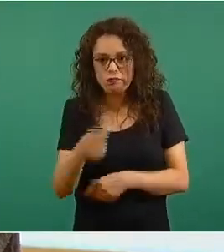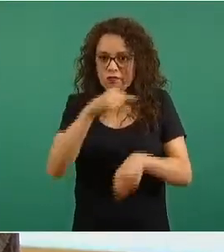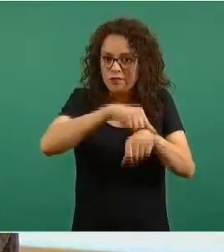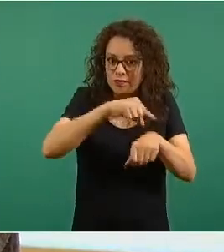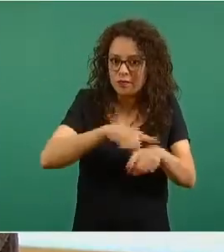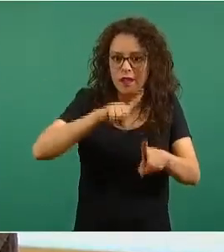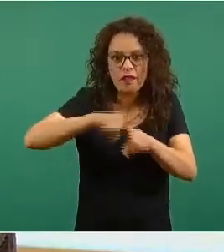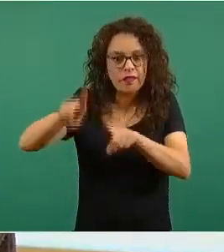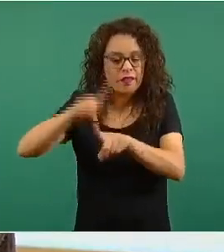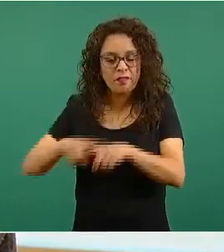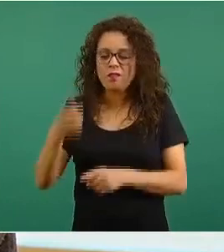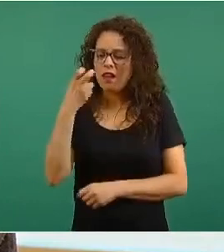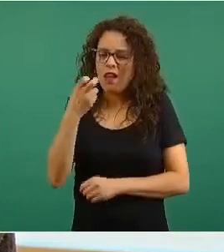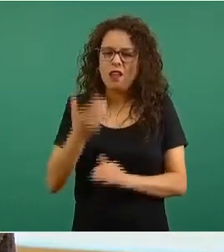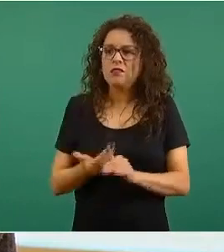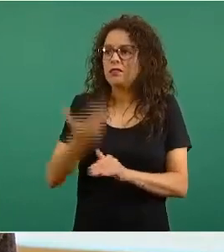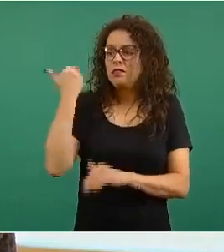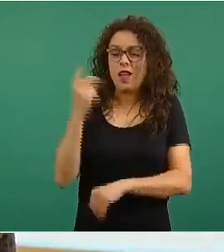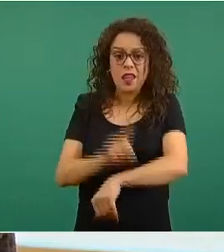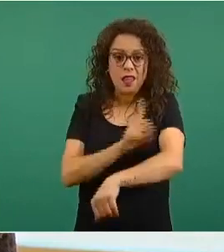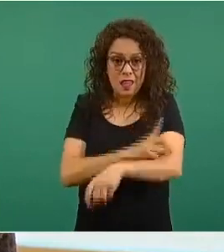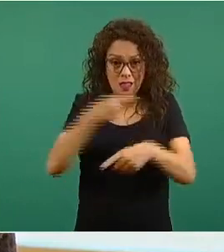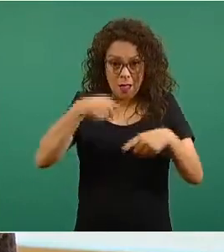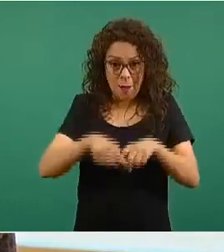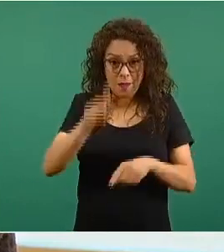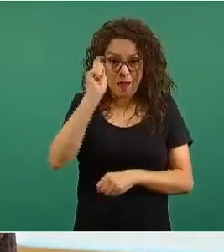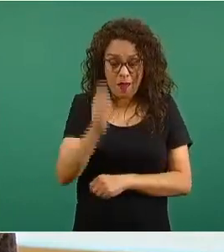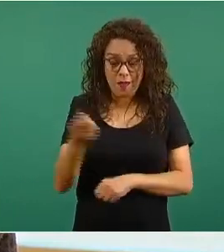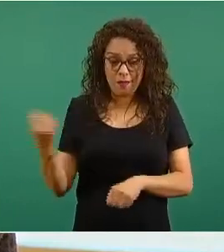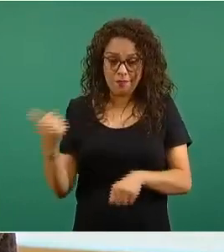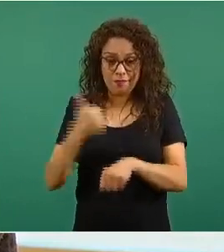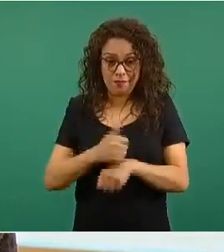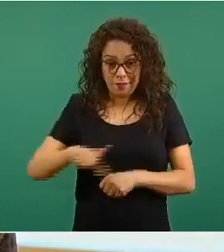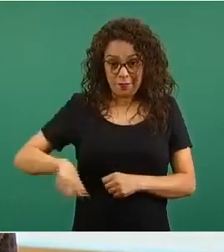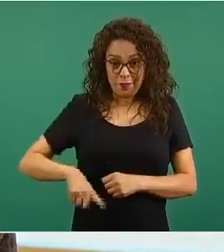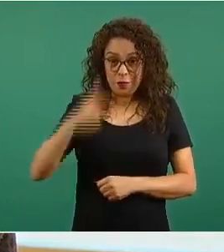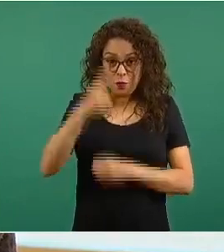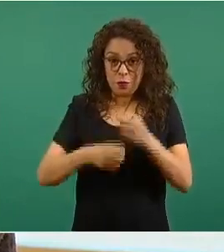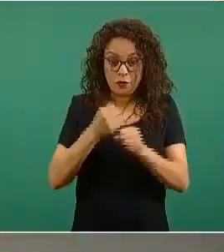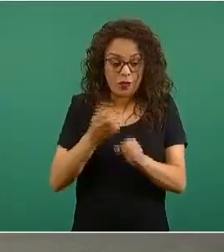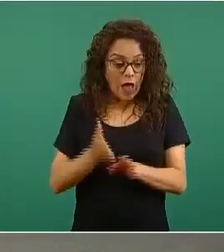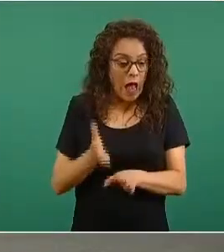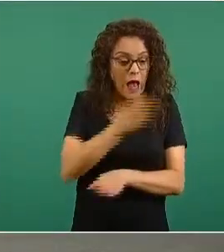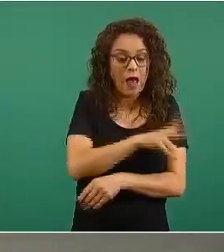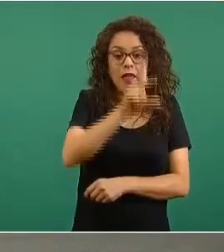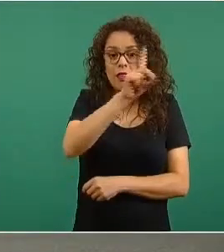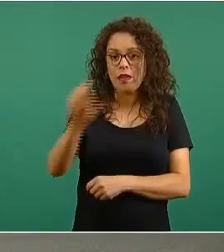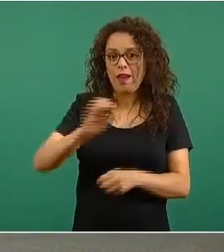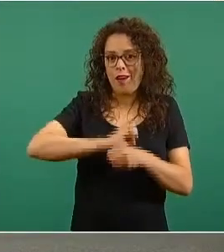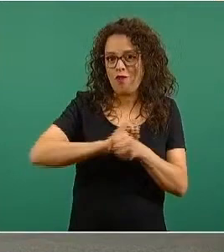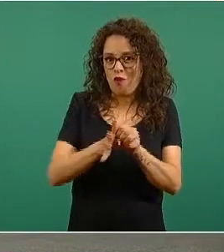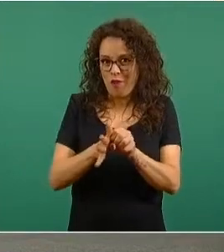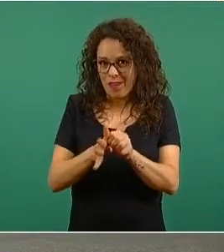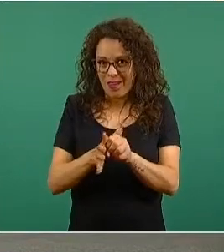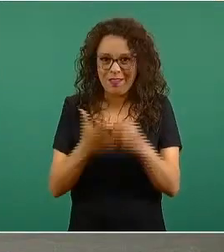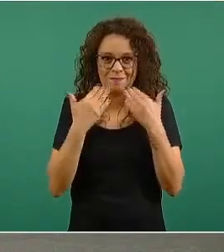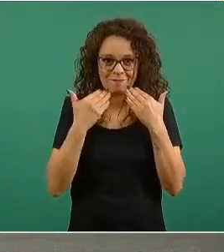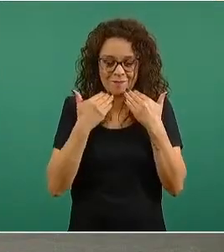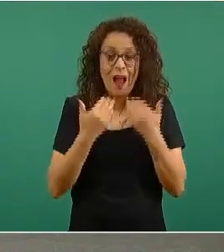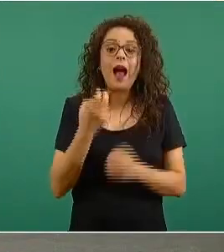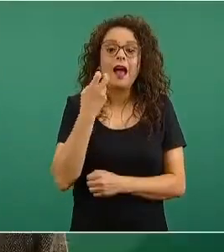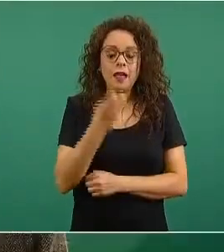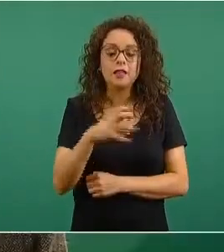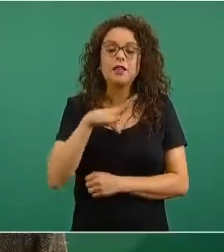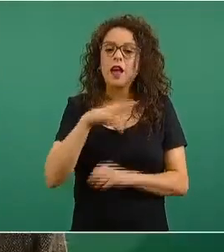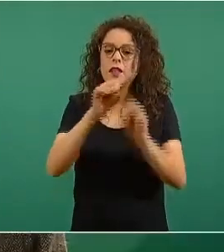que venimos diciendo desde que empezó el periodo de gobierno, 2 años antes del COVID, tenemos un sistema de